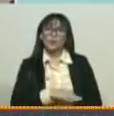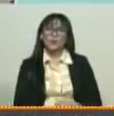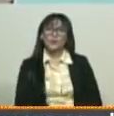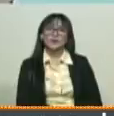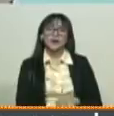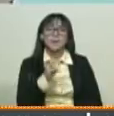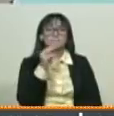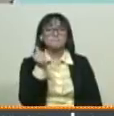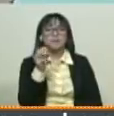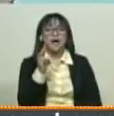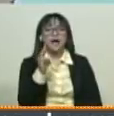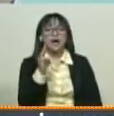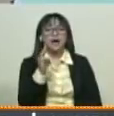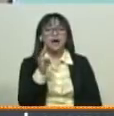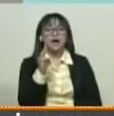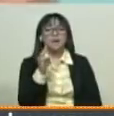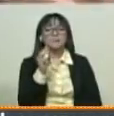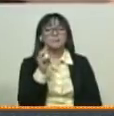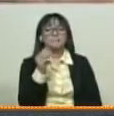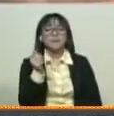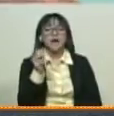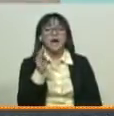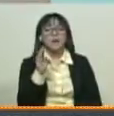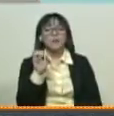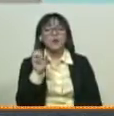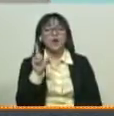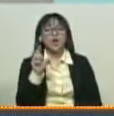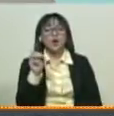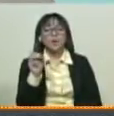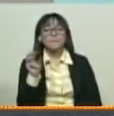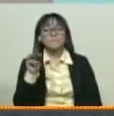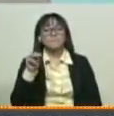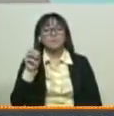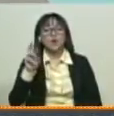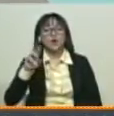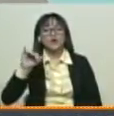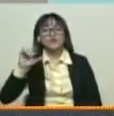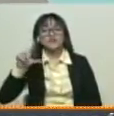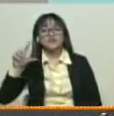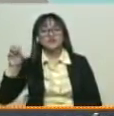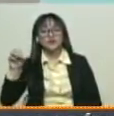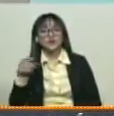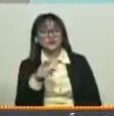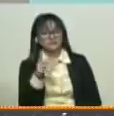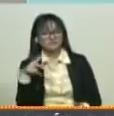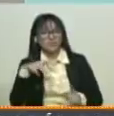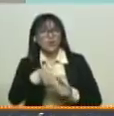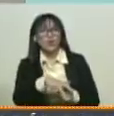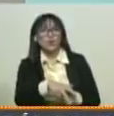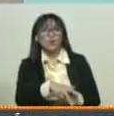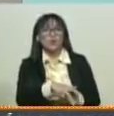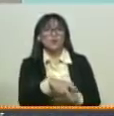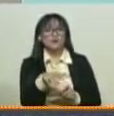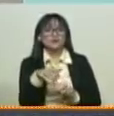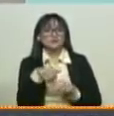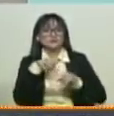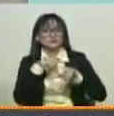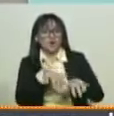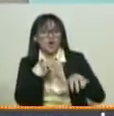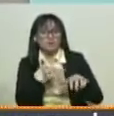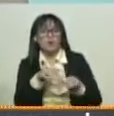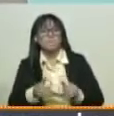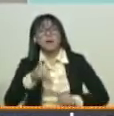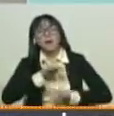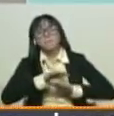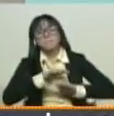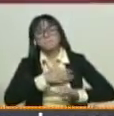le reclamaron, ¿cómo es eso que una serie de llaneros zarrapastrosos y sin zapatos habían derrotado al ejército más poderoso del